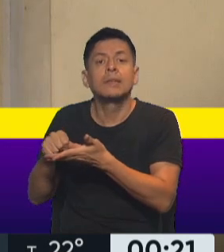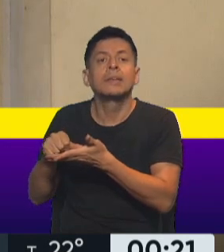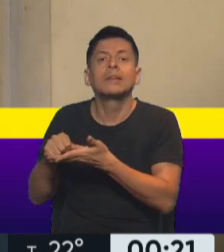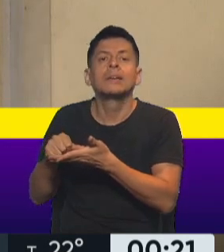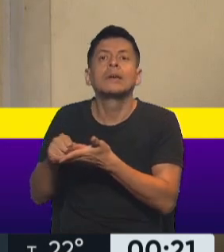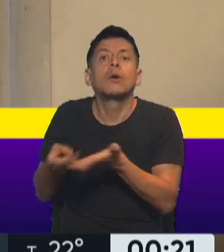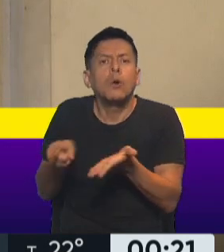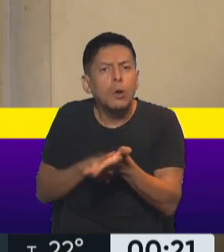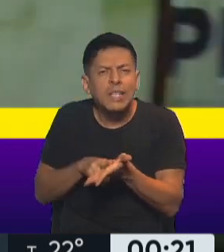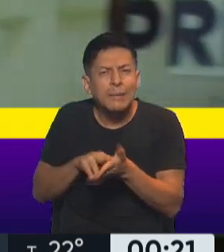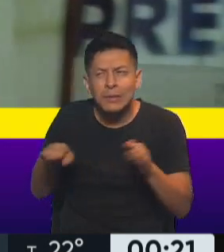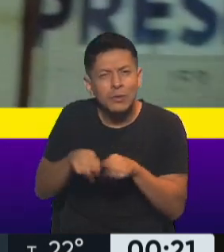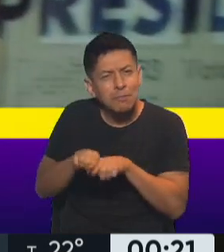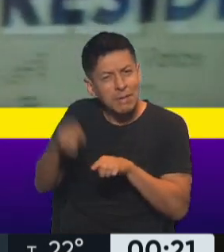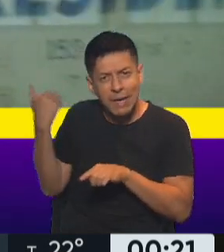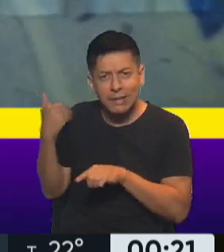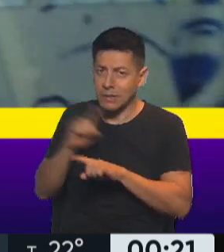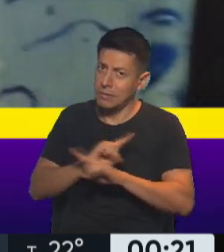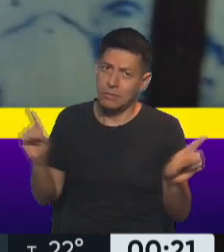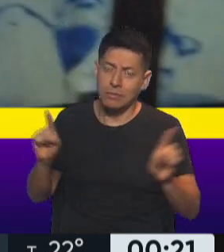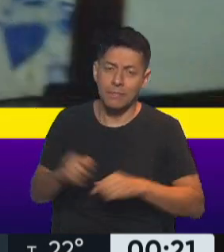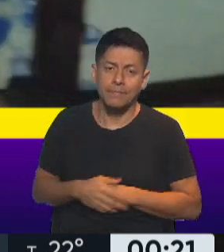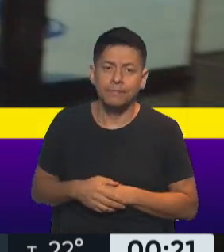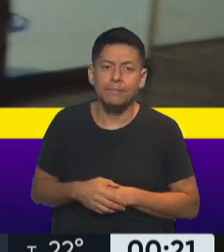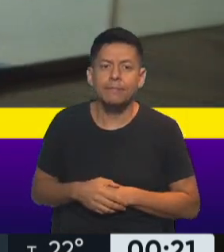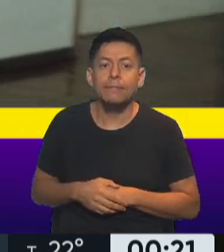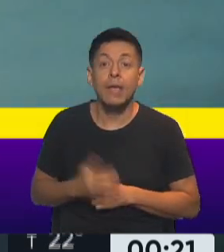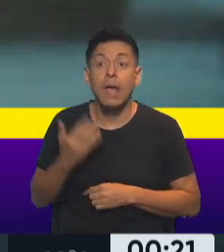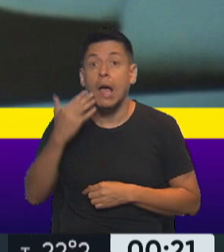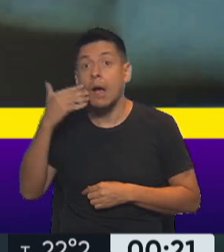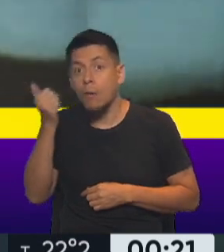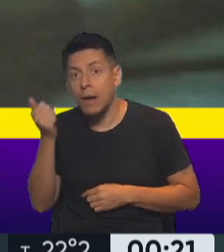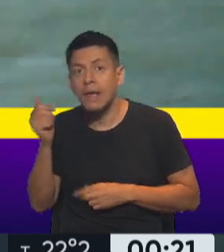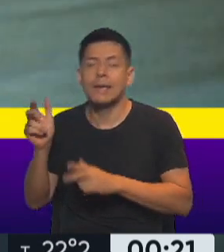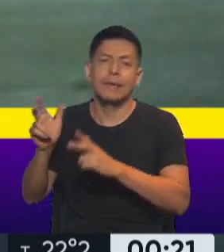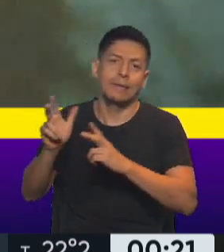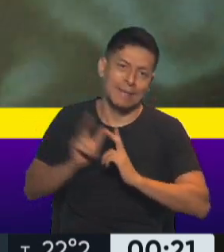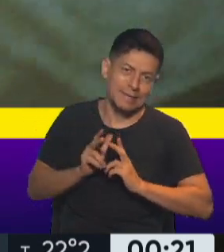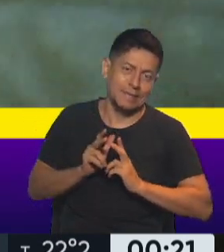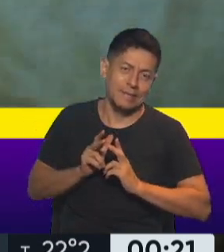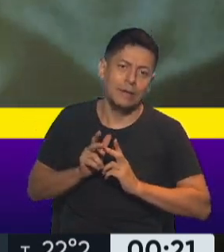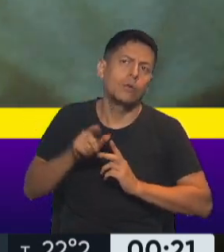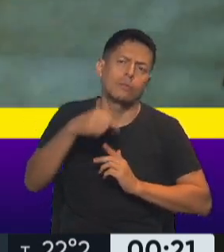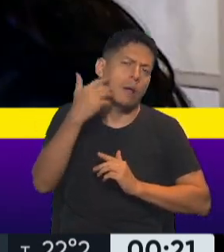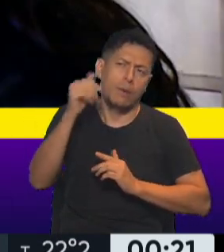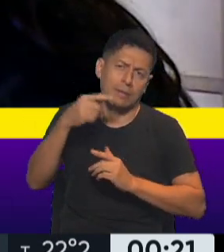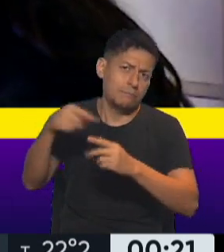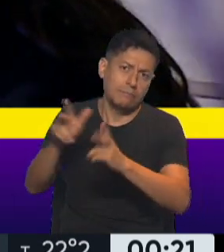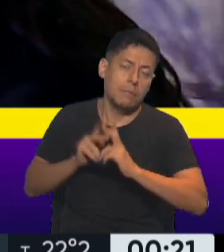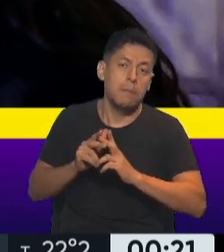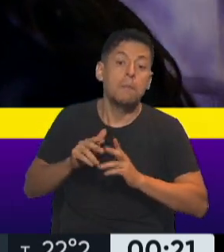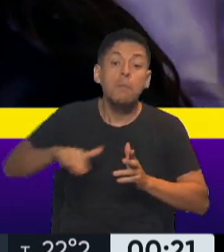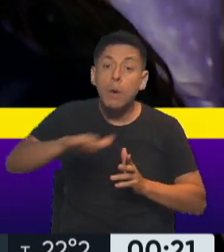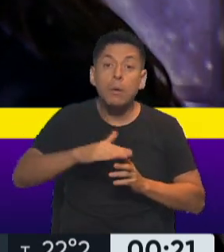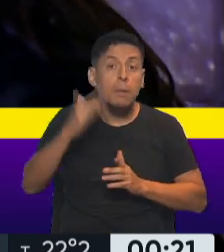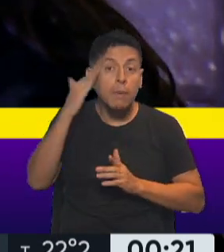no se pueda repetir esta historia. Que hay algo que me dicen mi abuela y también las abuelas, que un pueblo que no tiene memoria